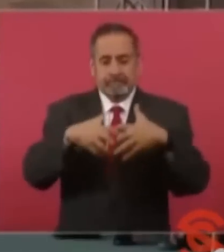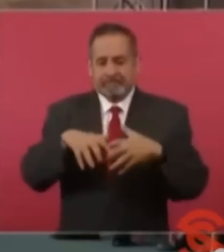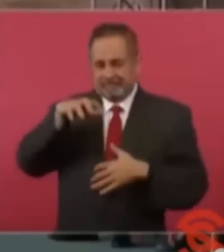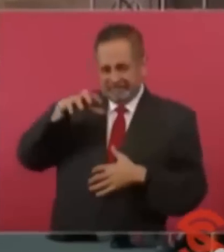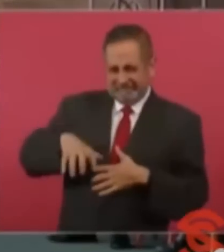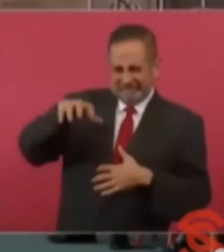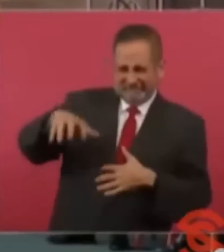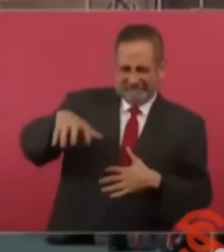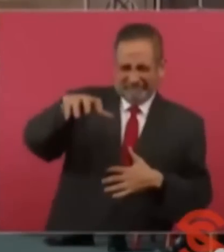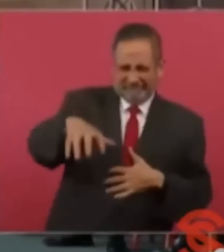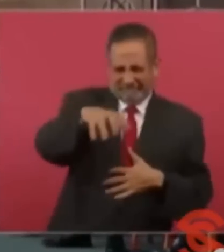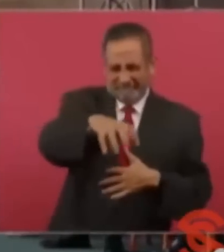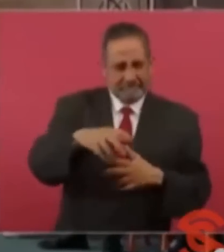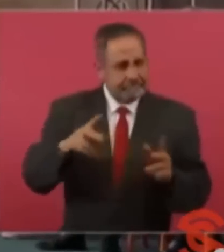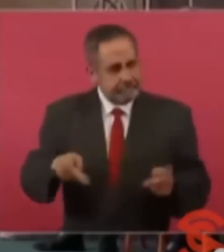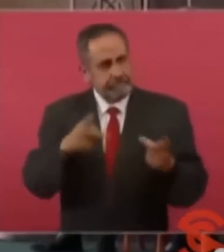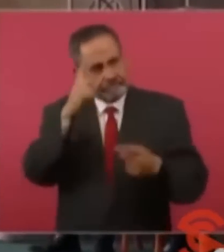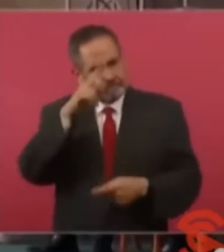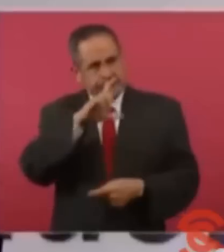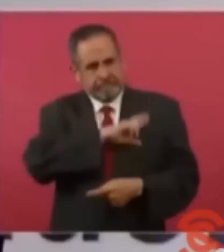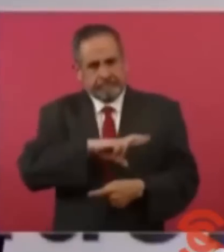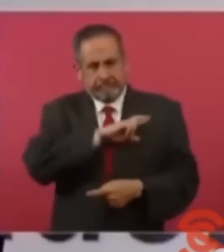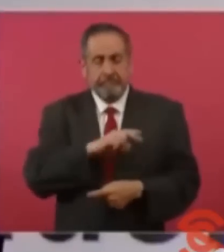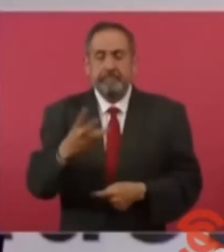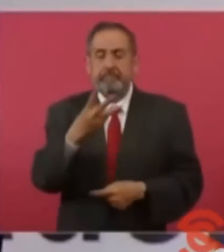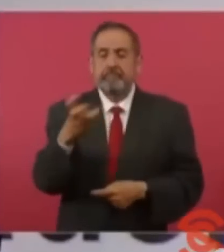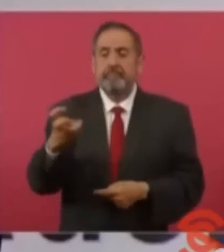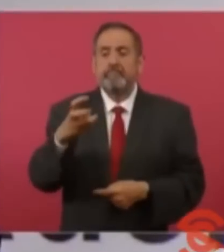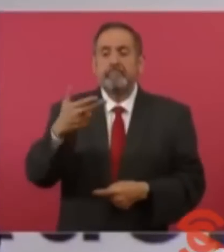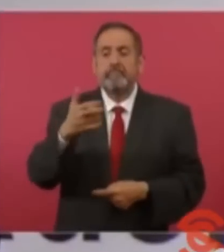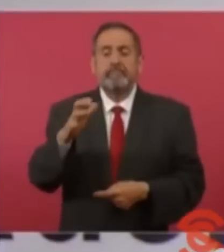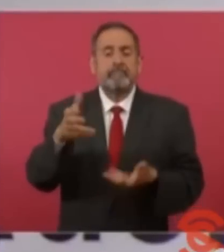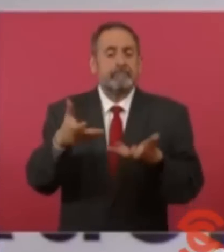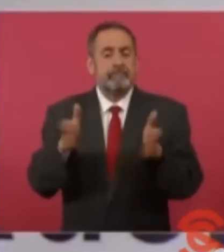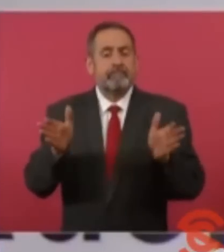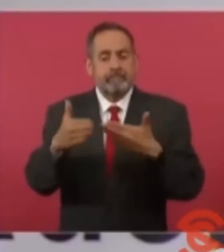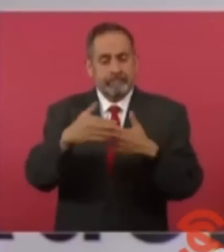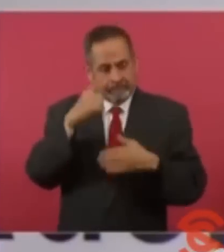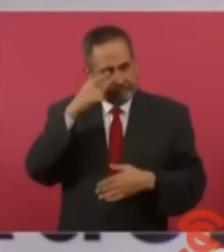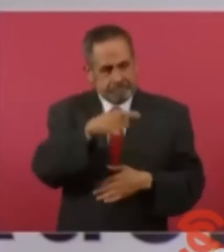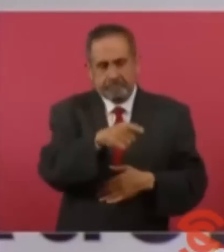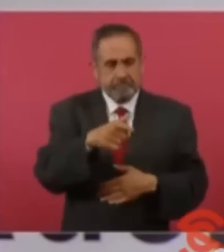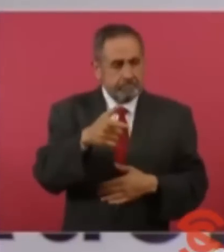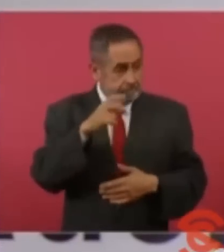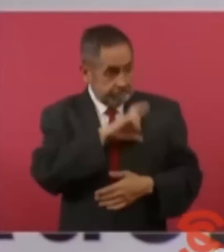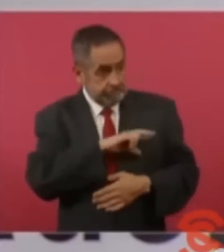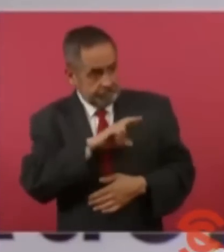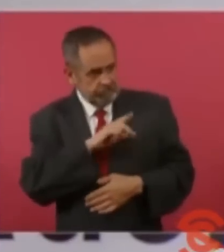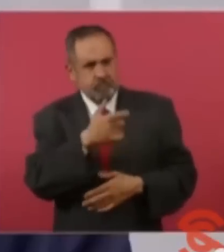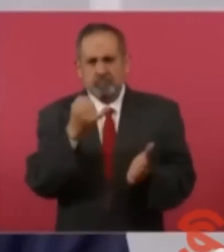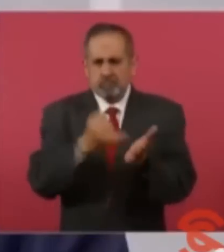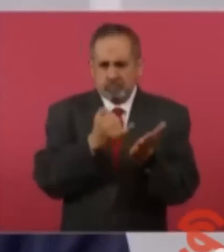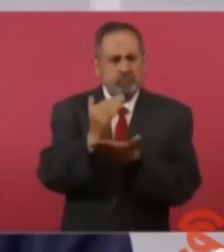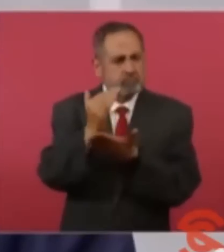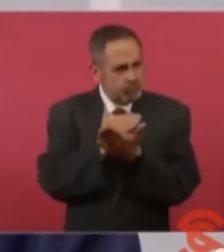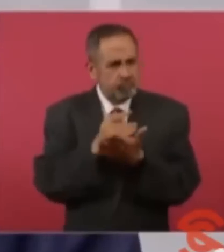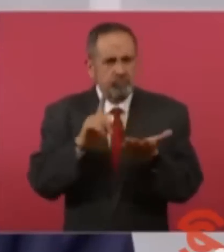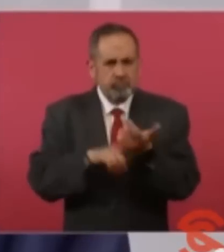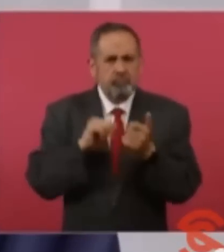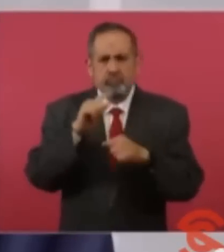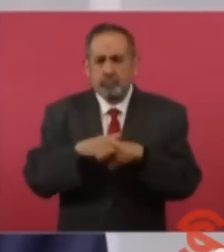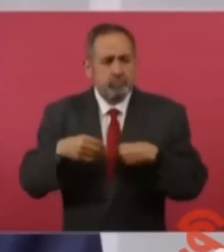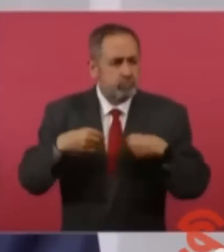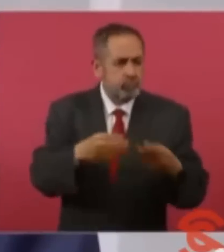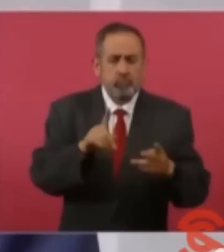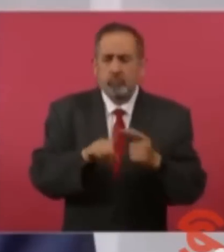industriales de 300 hectáreas cada uno, con facilidades fiscales y suministro de agua,